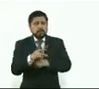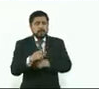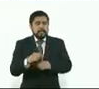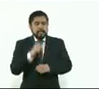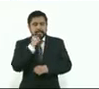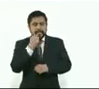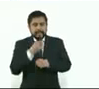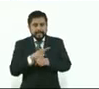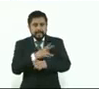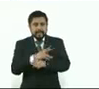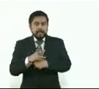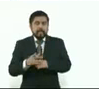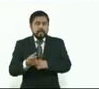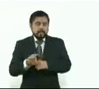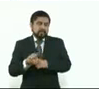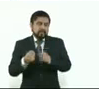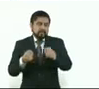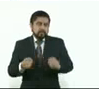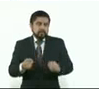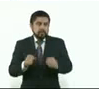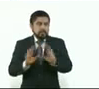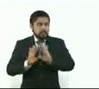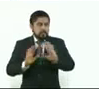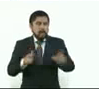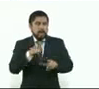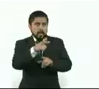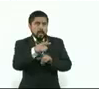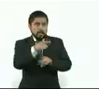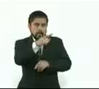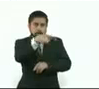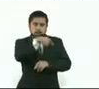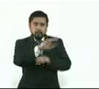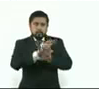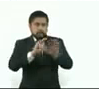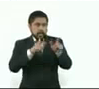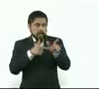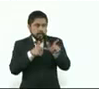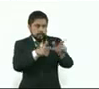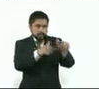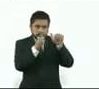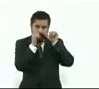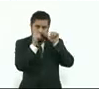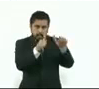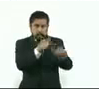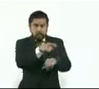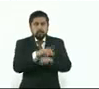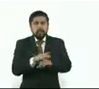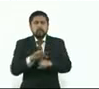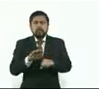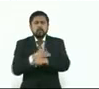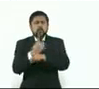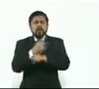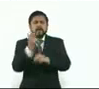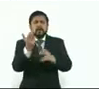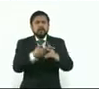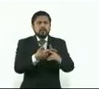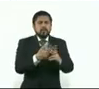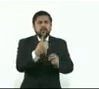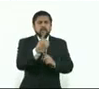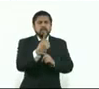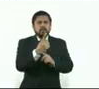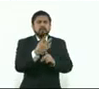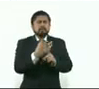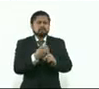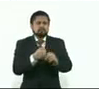seguimiento específico por las razones que ahí se expresaron, uno por riña y eventualmente uno por delincuencia